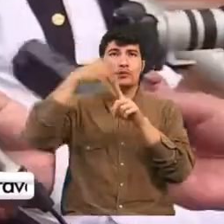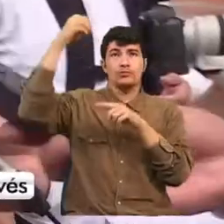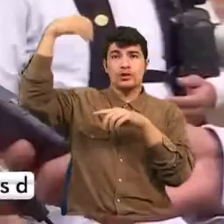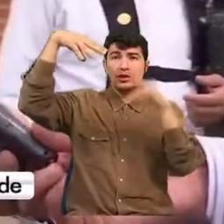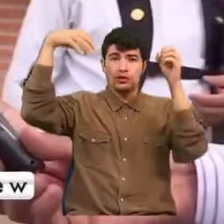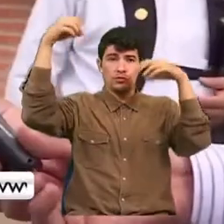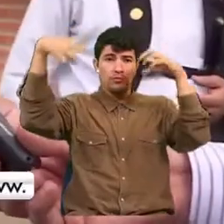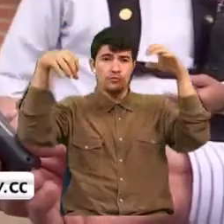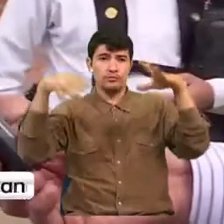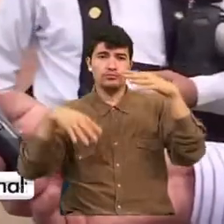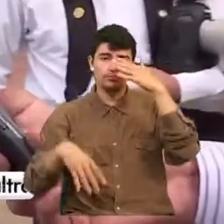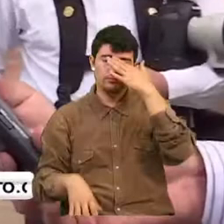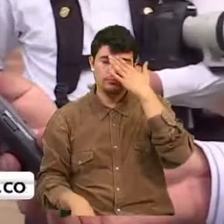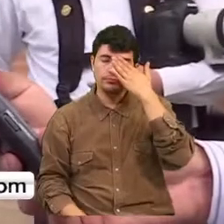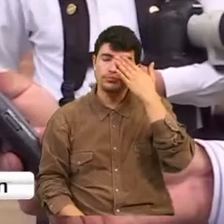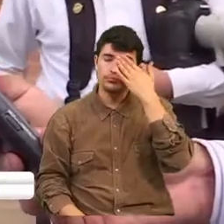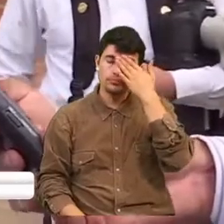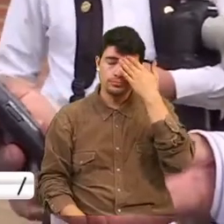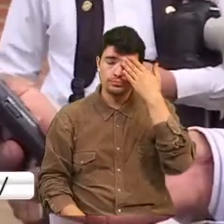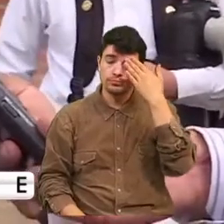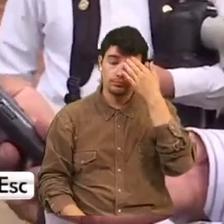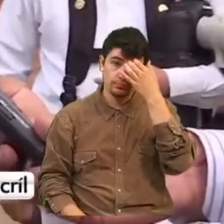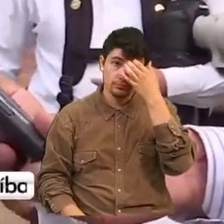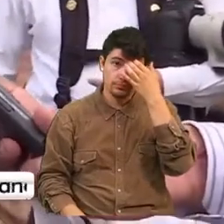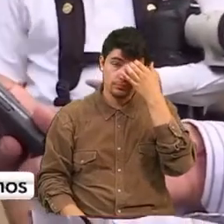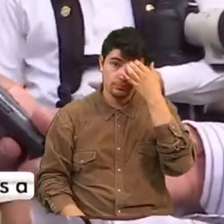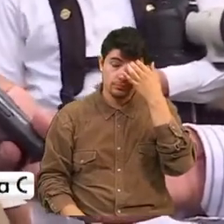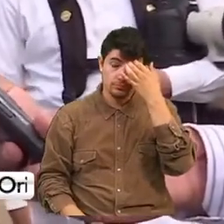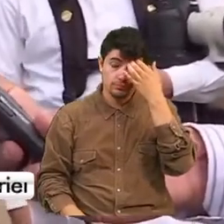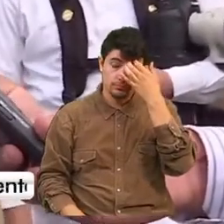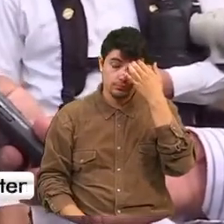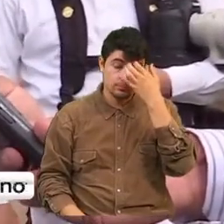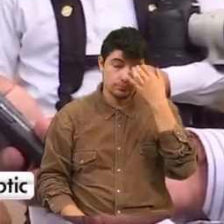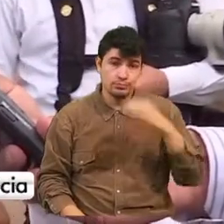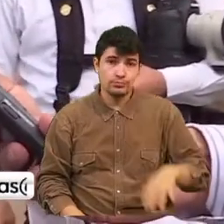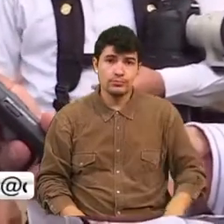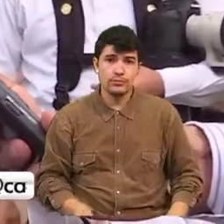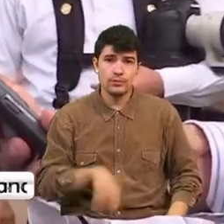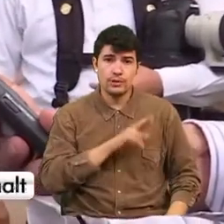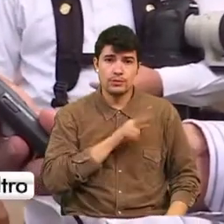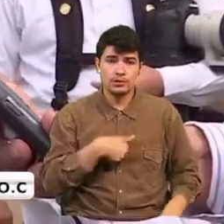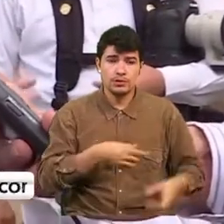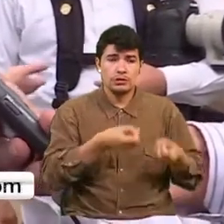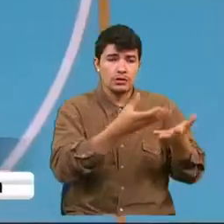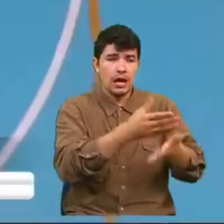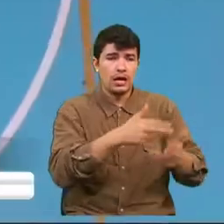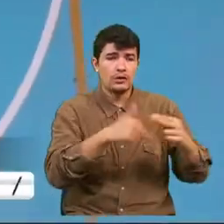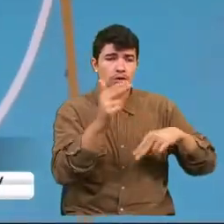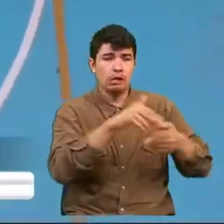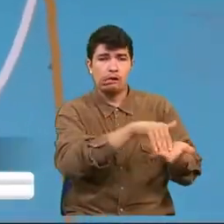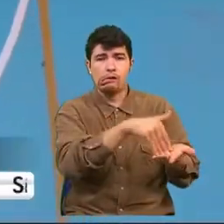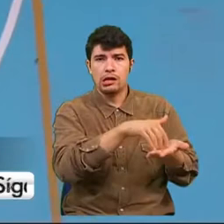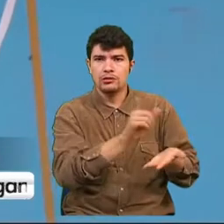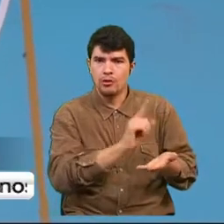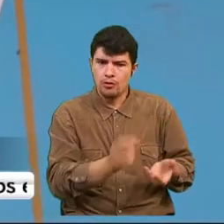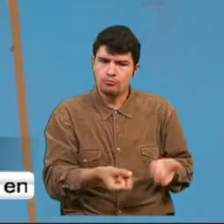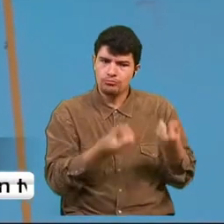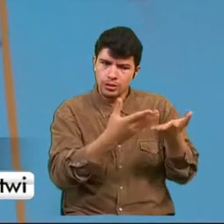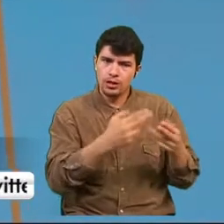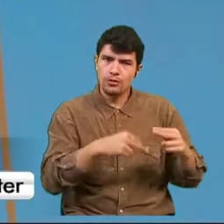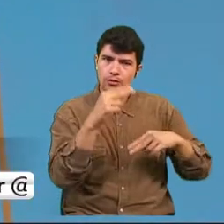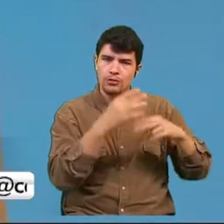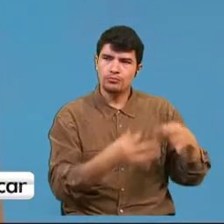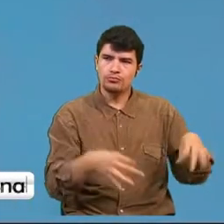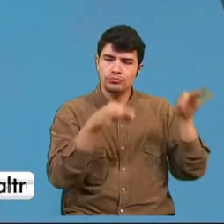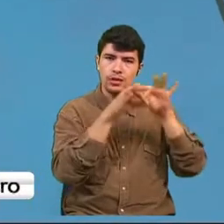Sea el cumplimiento a una promesa dada y lo más importante, no dejar elefantes blancos, sino entregarle obras que funcionen a la comunidad. El polideportivo